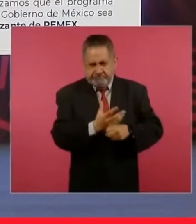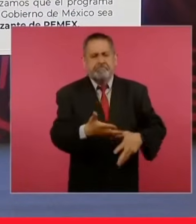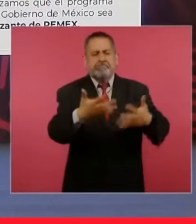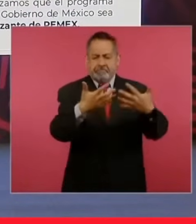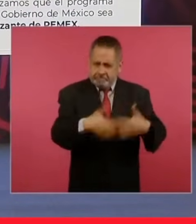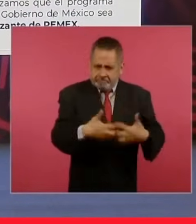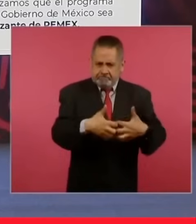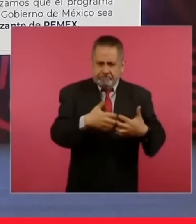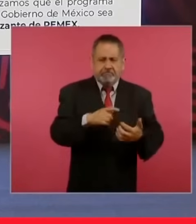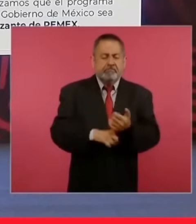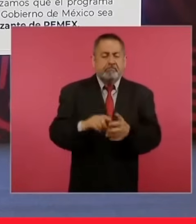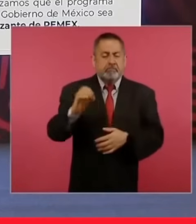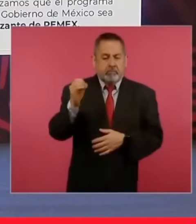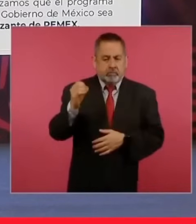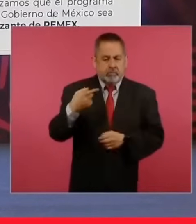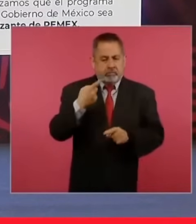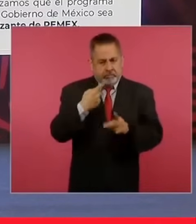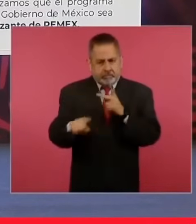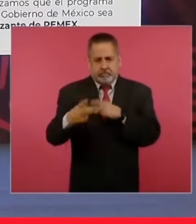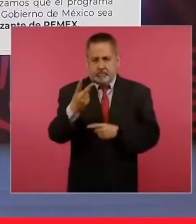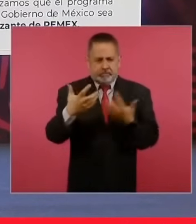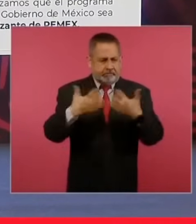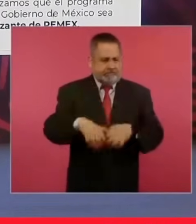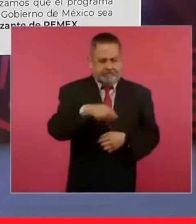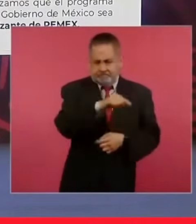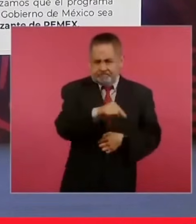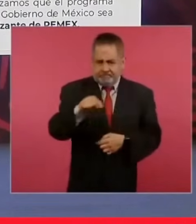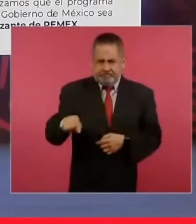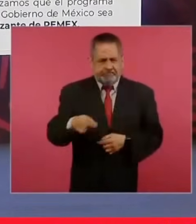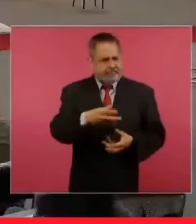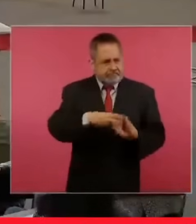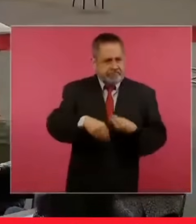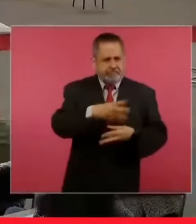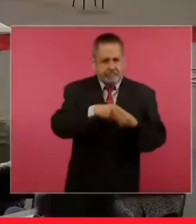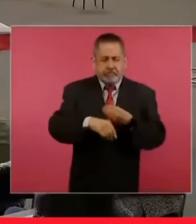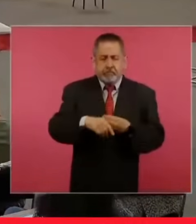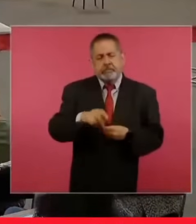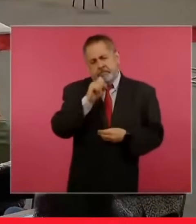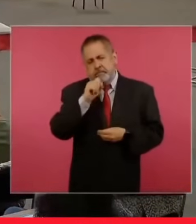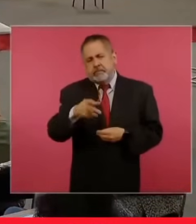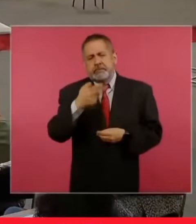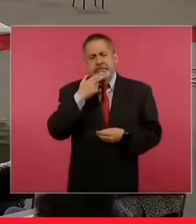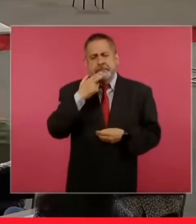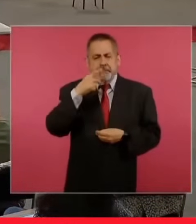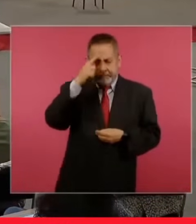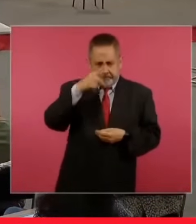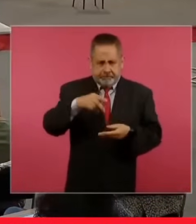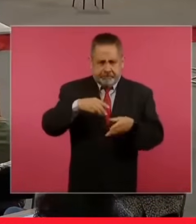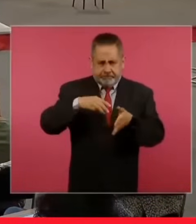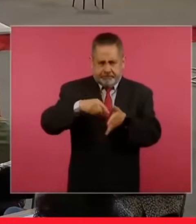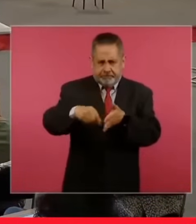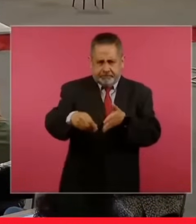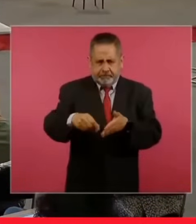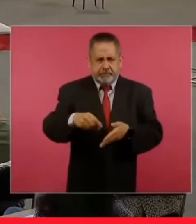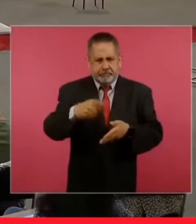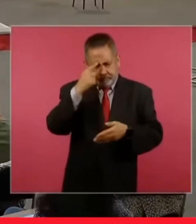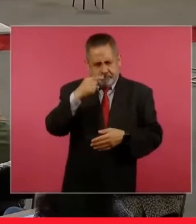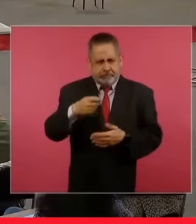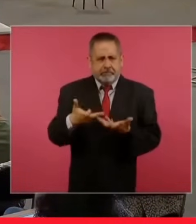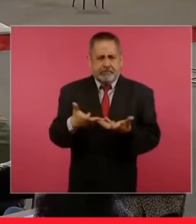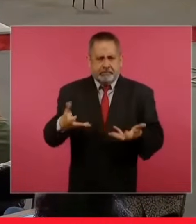la de urea y la de amoníaco. Empezamos a producir fertilizante y